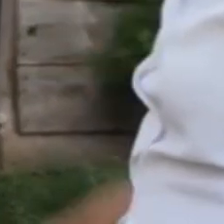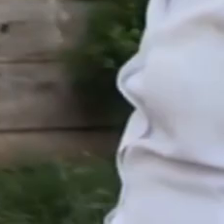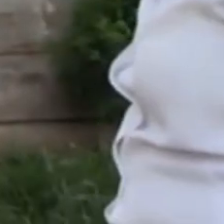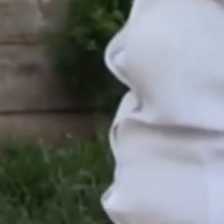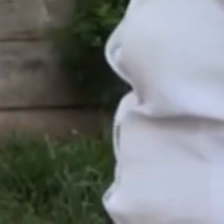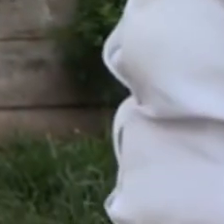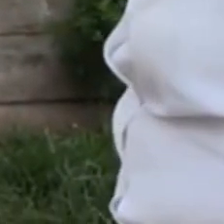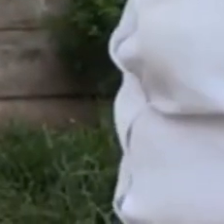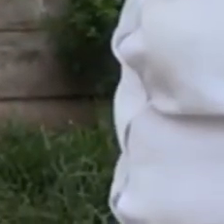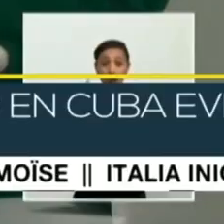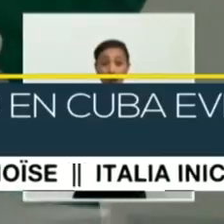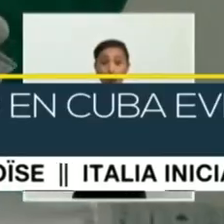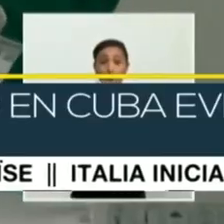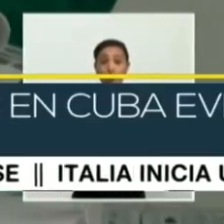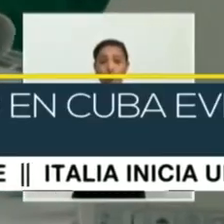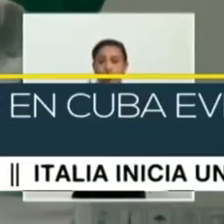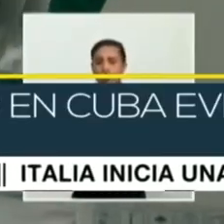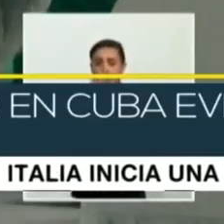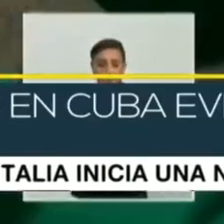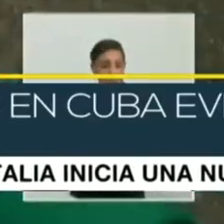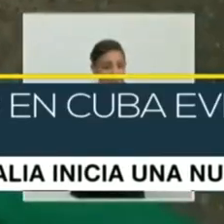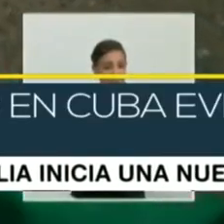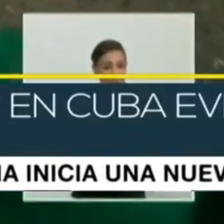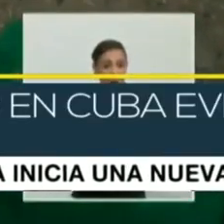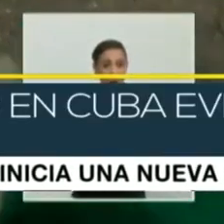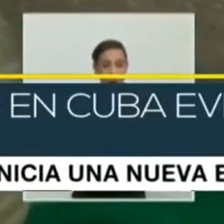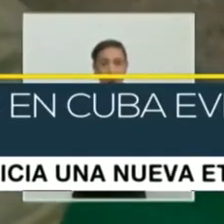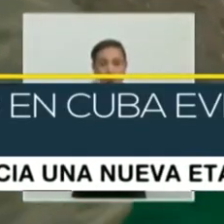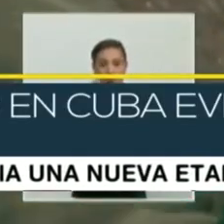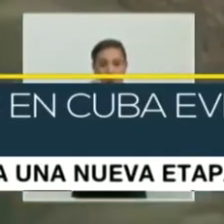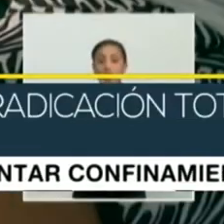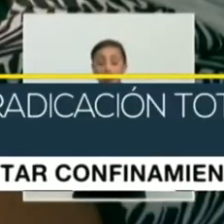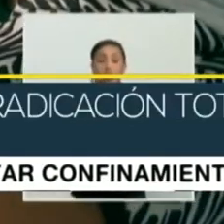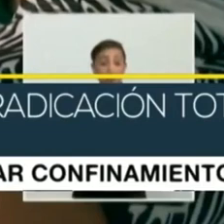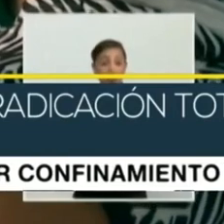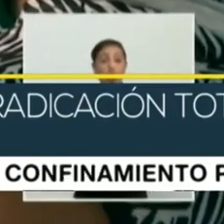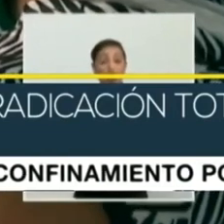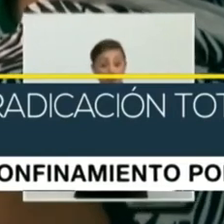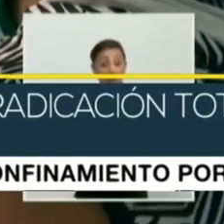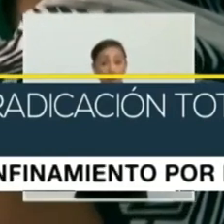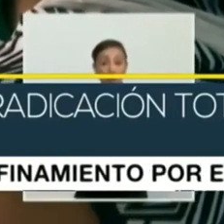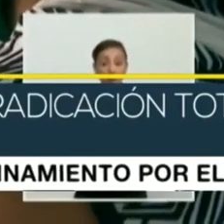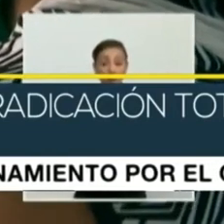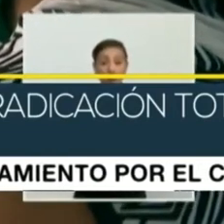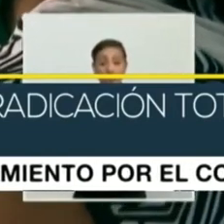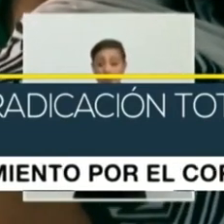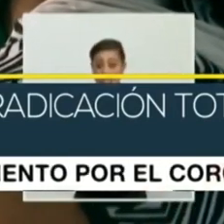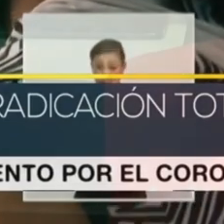de medicina y voluntariado joven, ha logrado reducir al mínimo el número de casos. ¿Otra tertulia para la